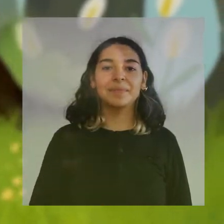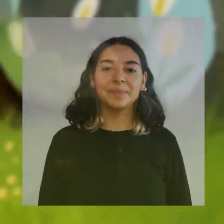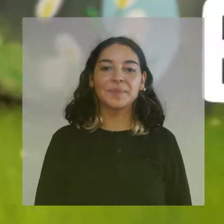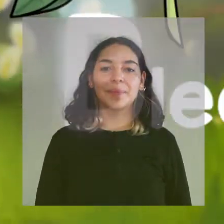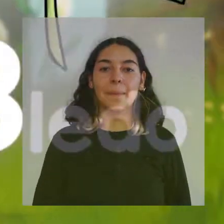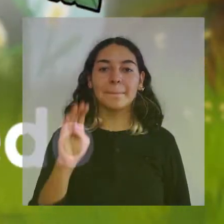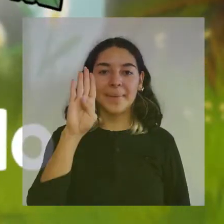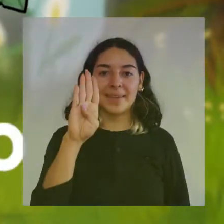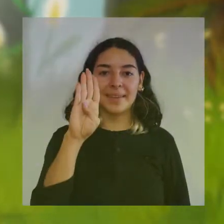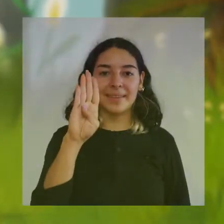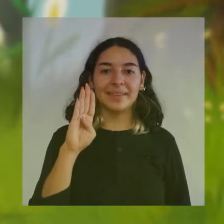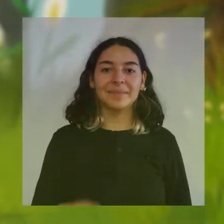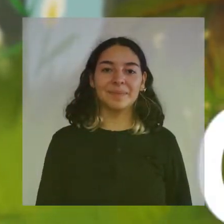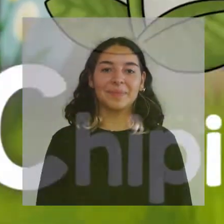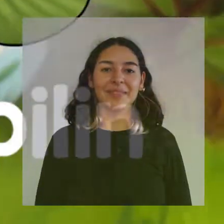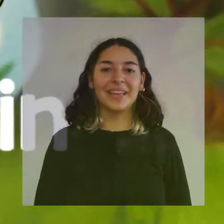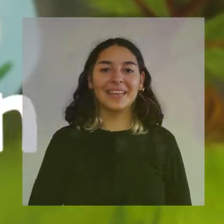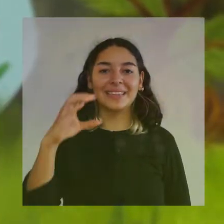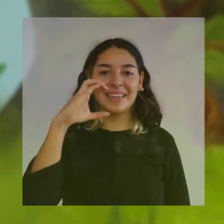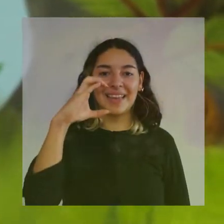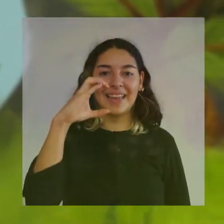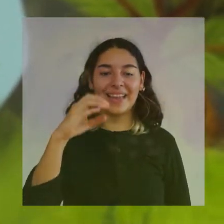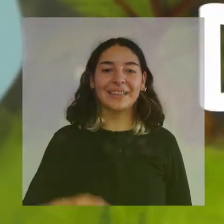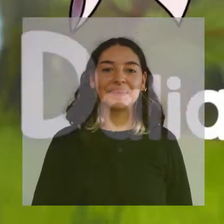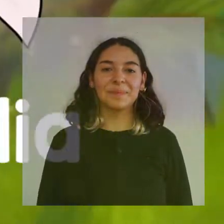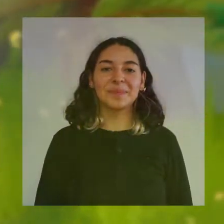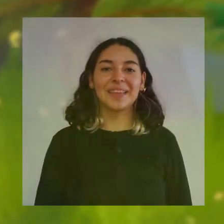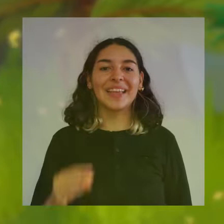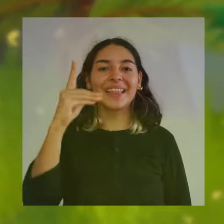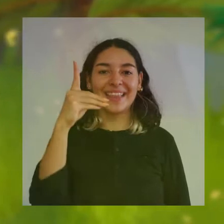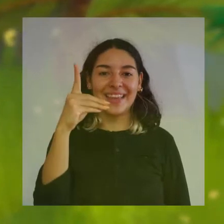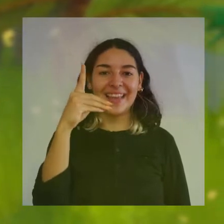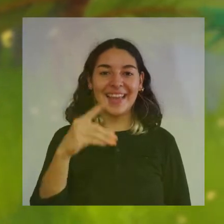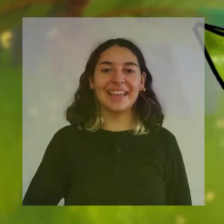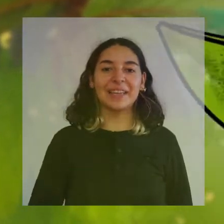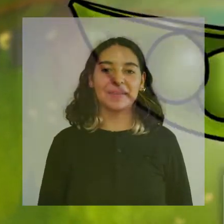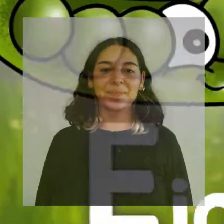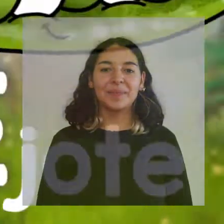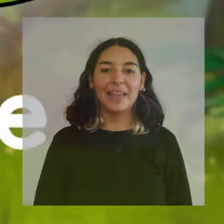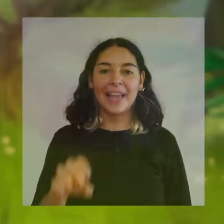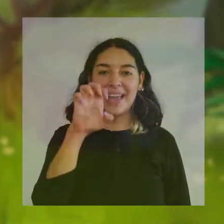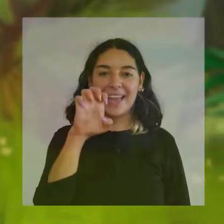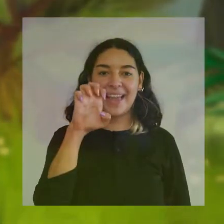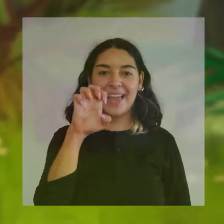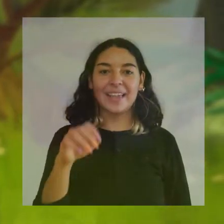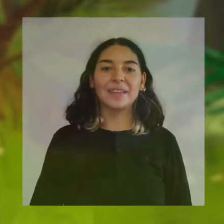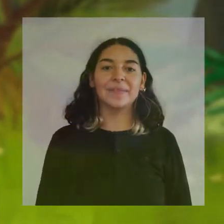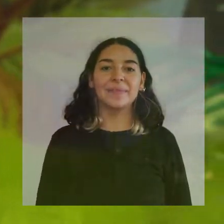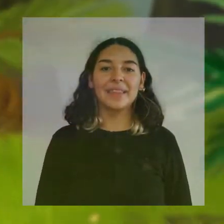A, B, C, D, E,